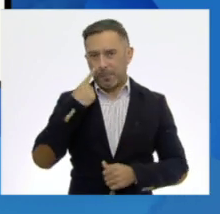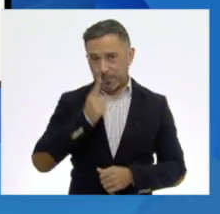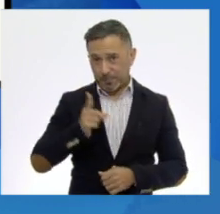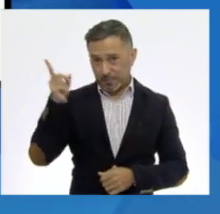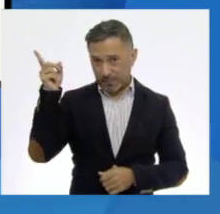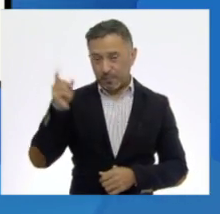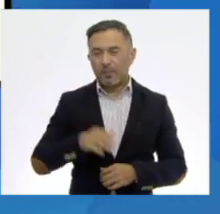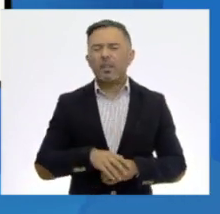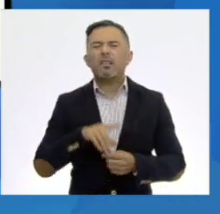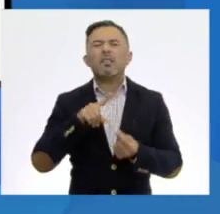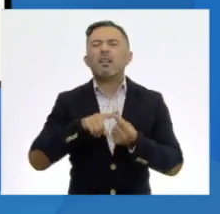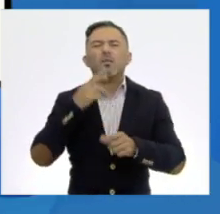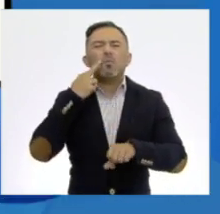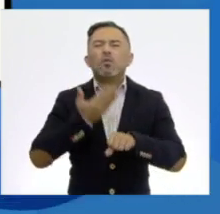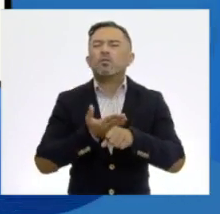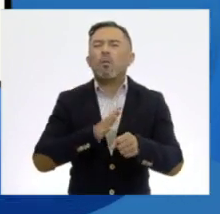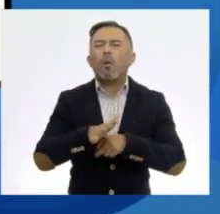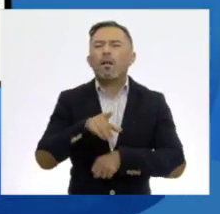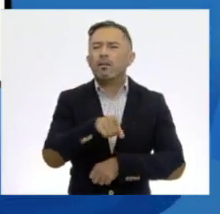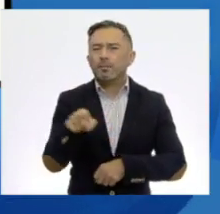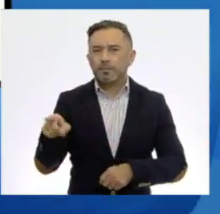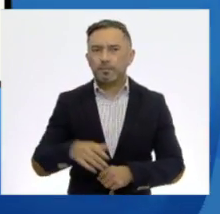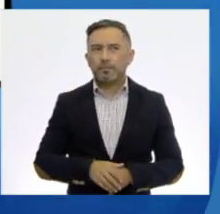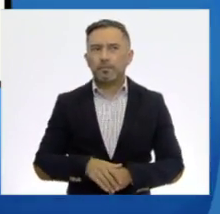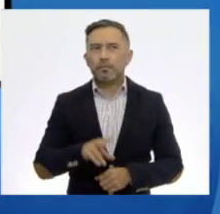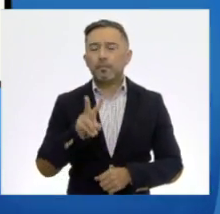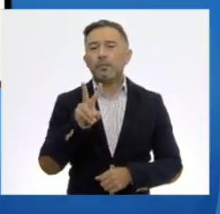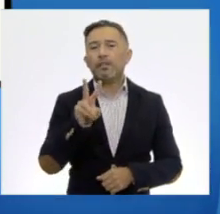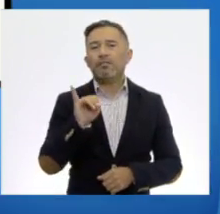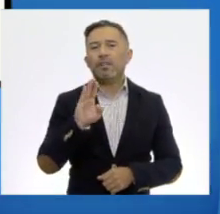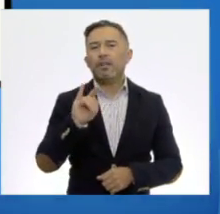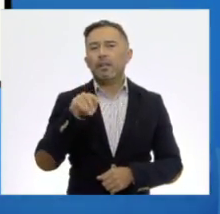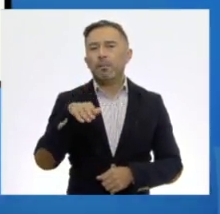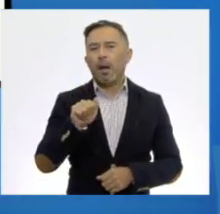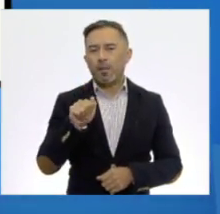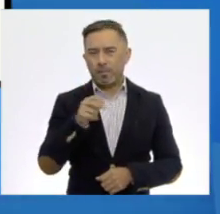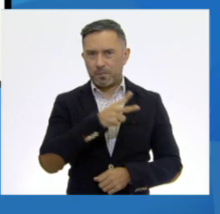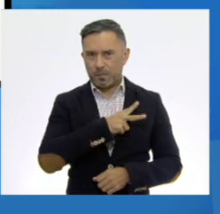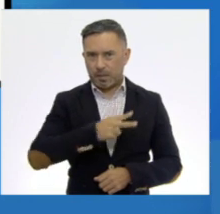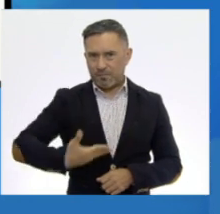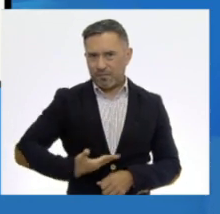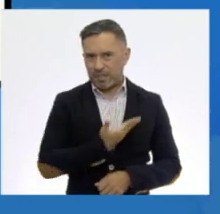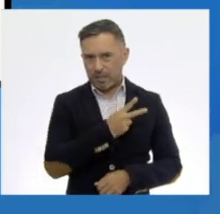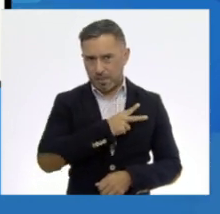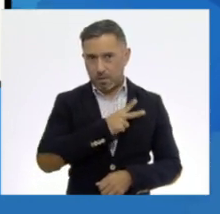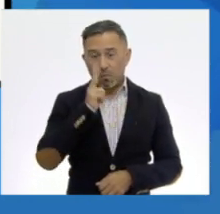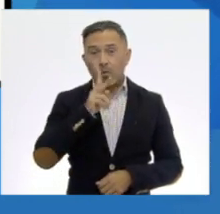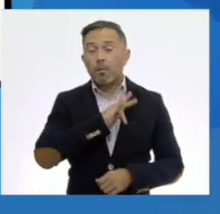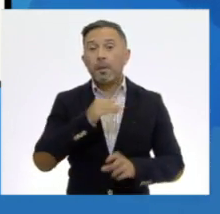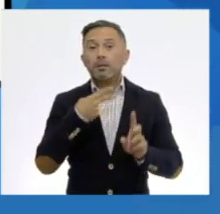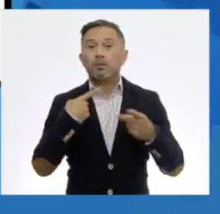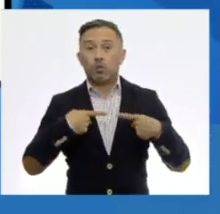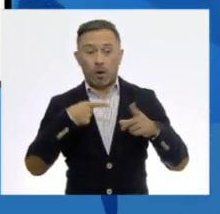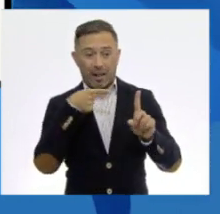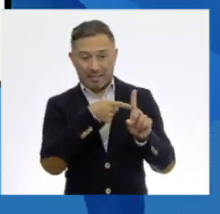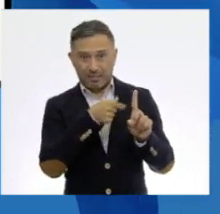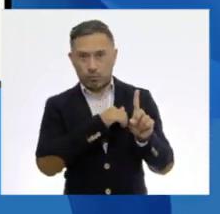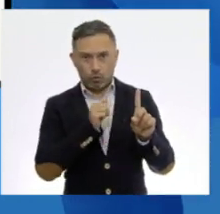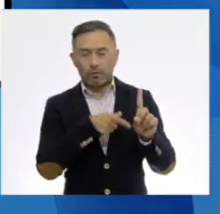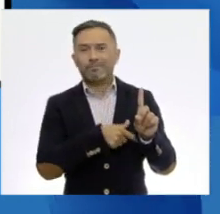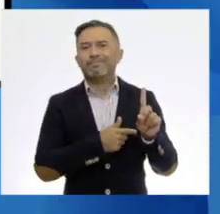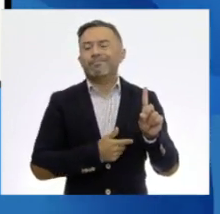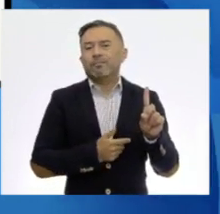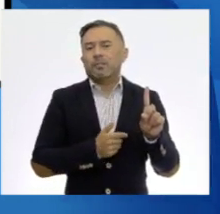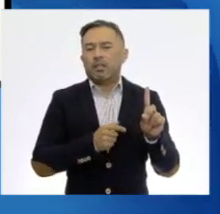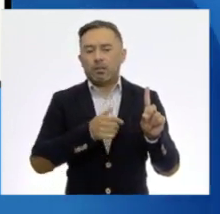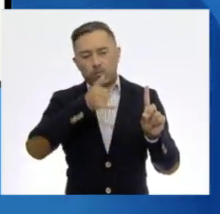escolar. Tenemos a la víctima, que es la persona que recibe las agresiones o las